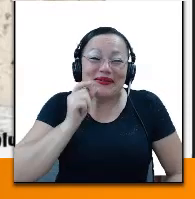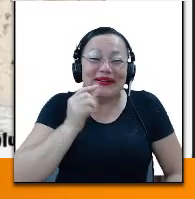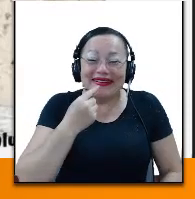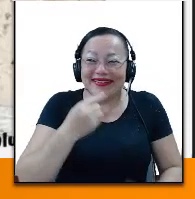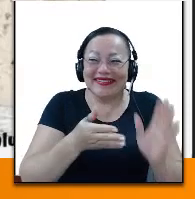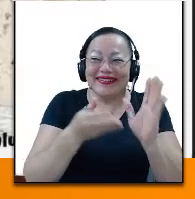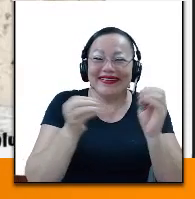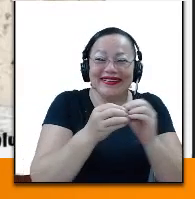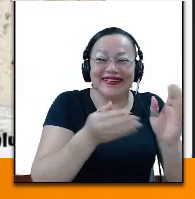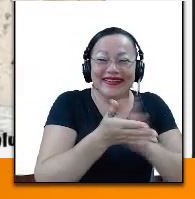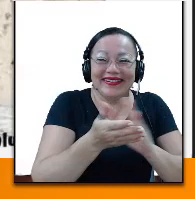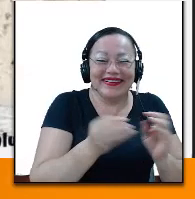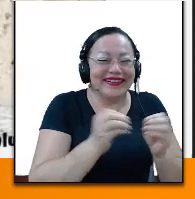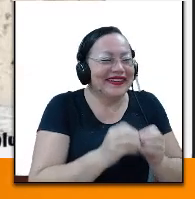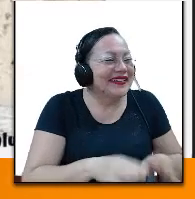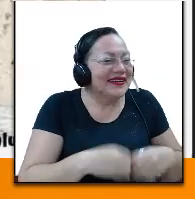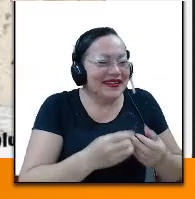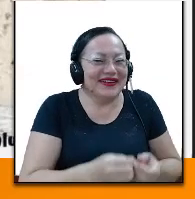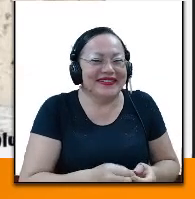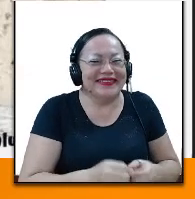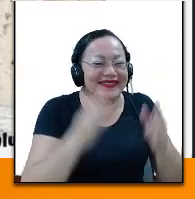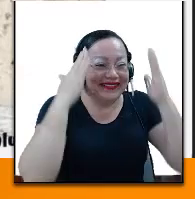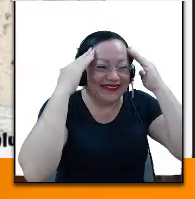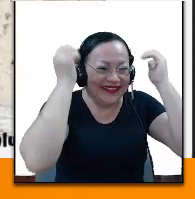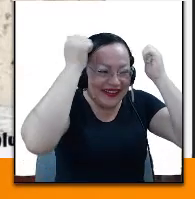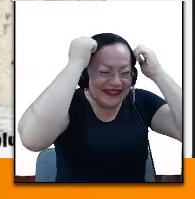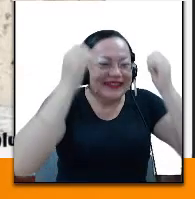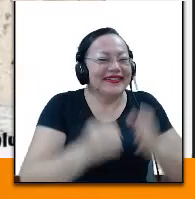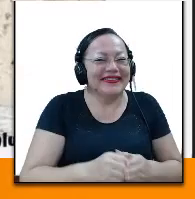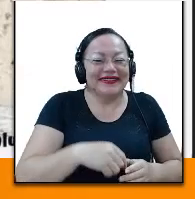Y está desayunando con avenita en hojuelas.